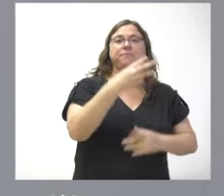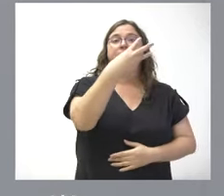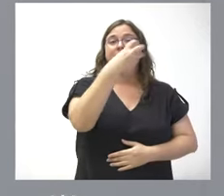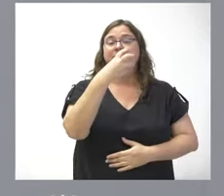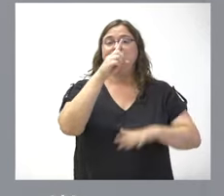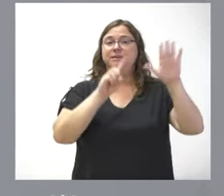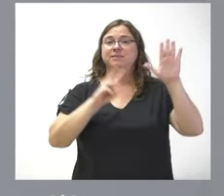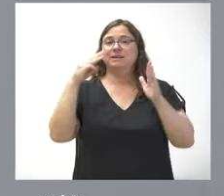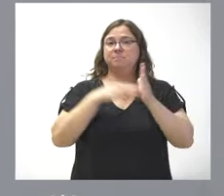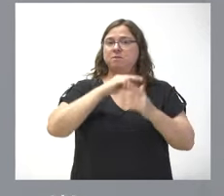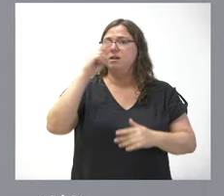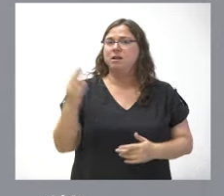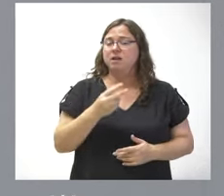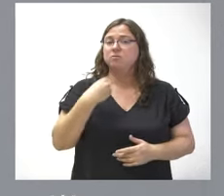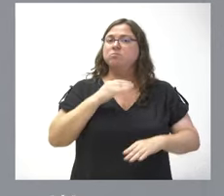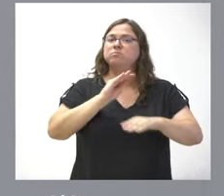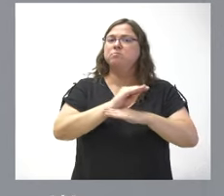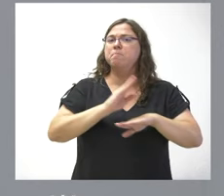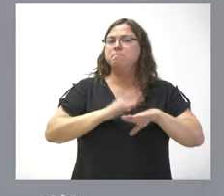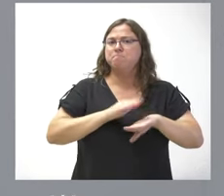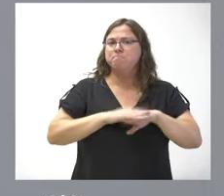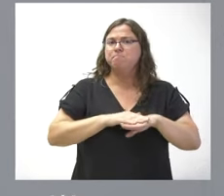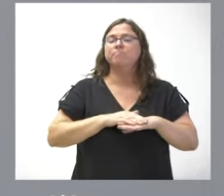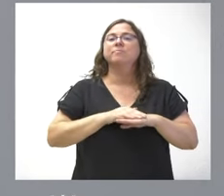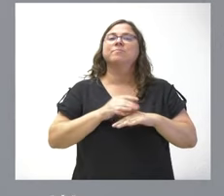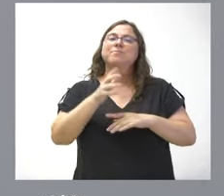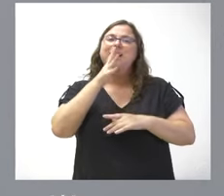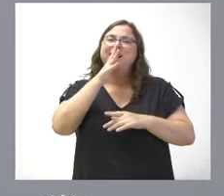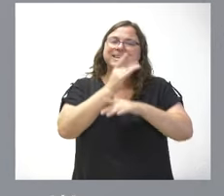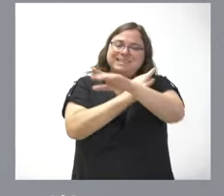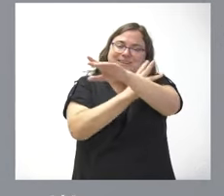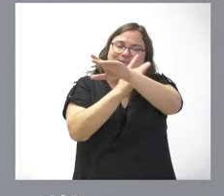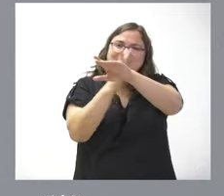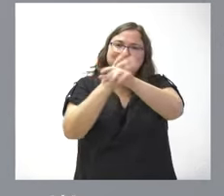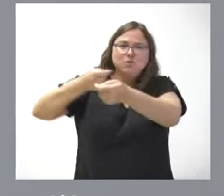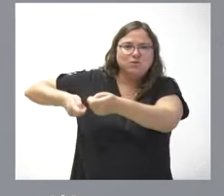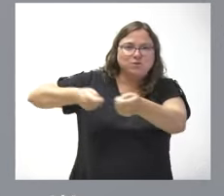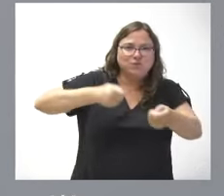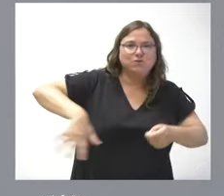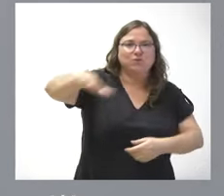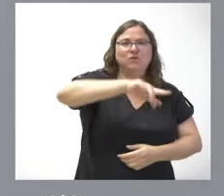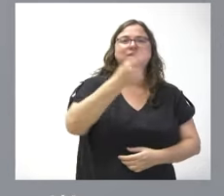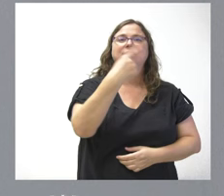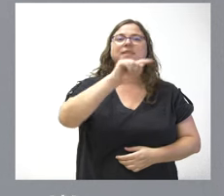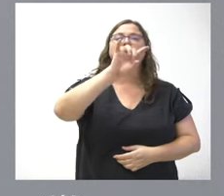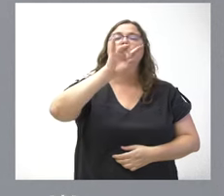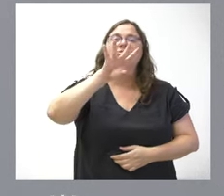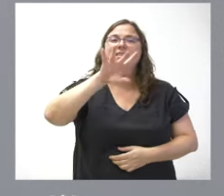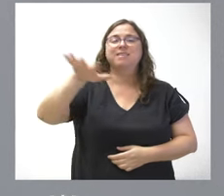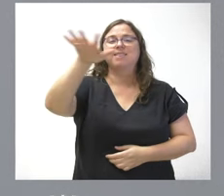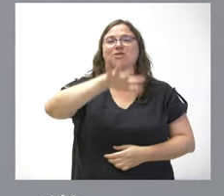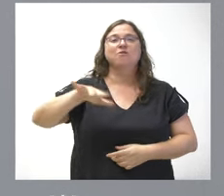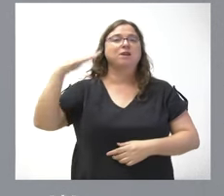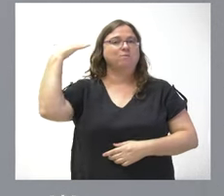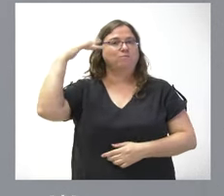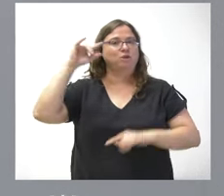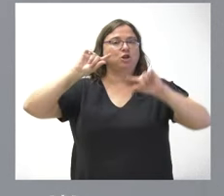363,000 es lo que se destina para tratamientos selvícolas en 115 hectáreas de Montes de utilidad pública en Soria en los términos